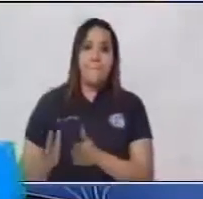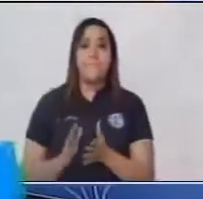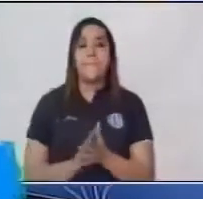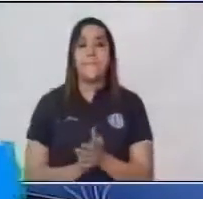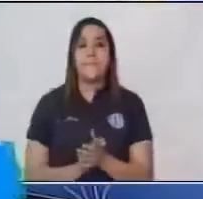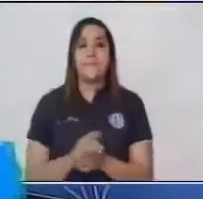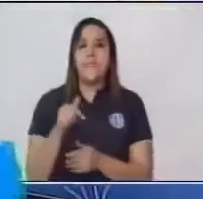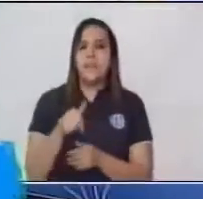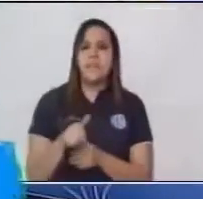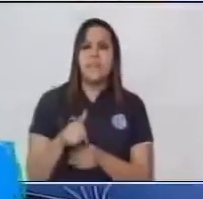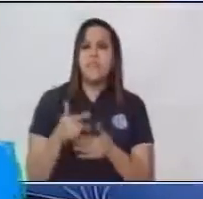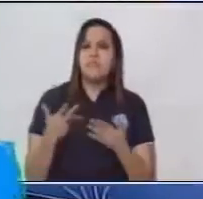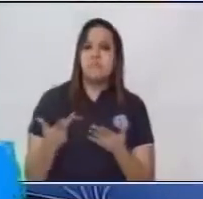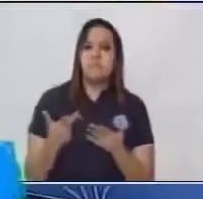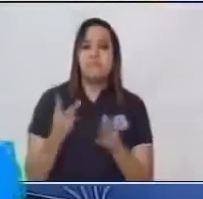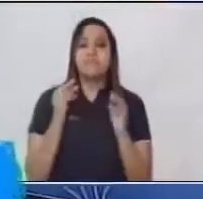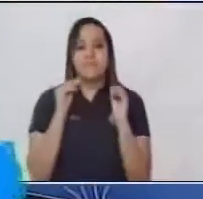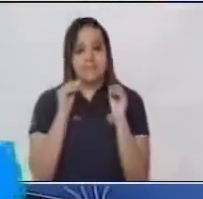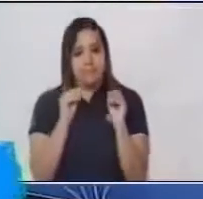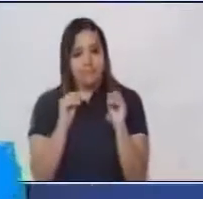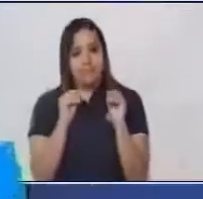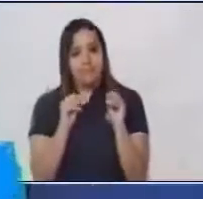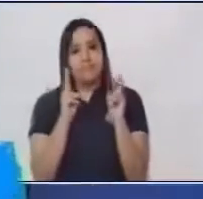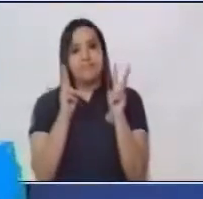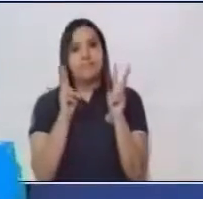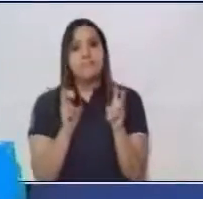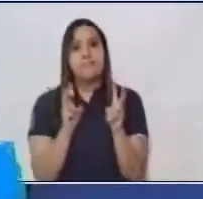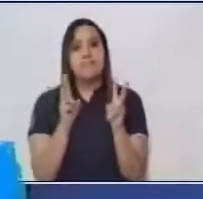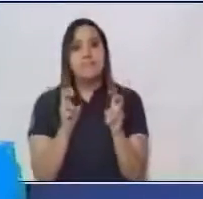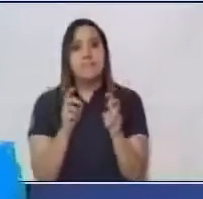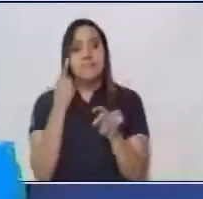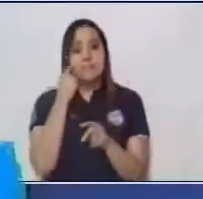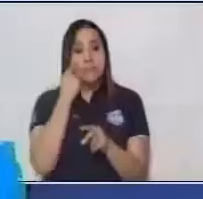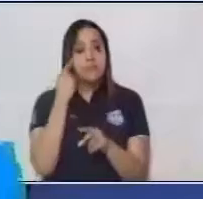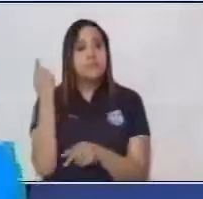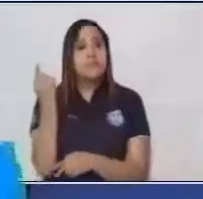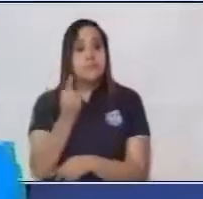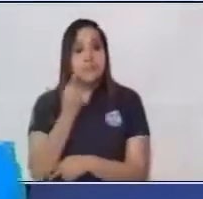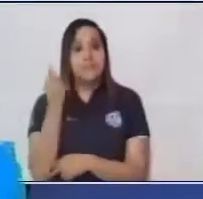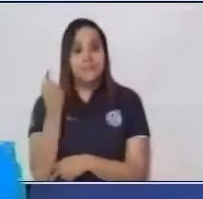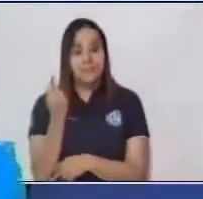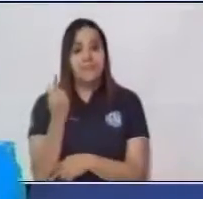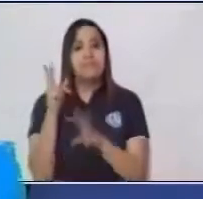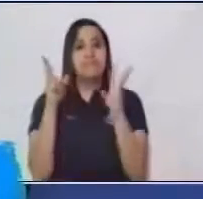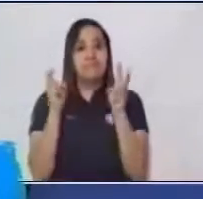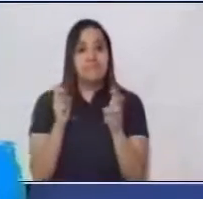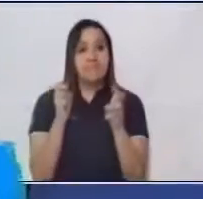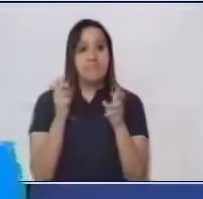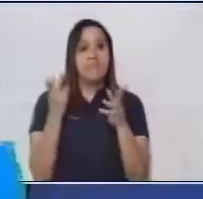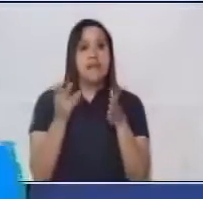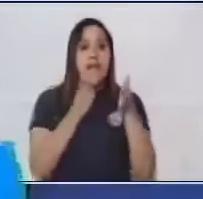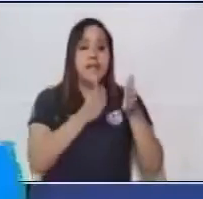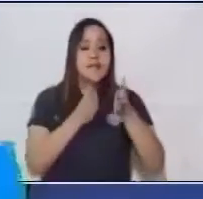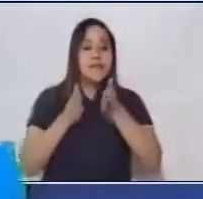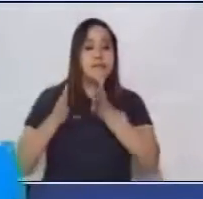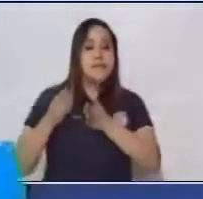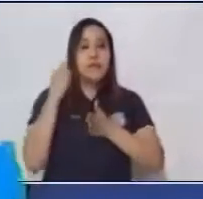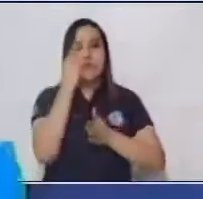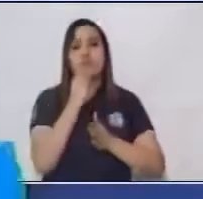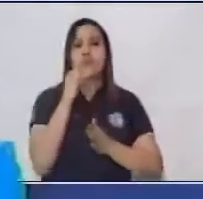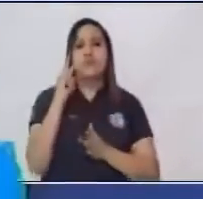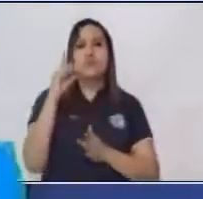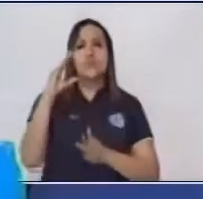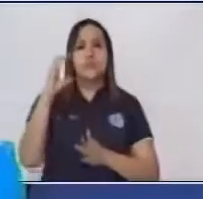El día de hoy vamos a desarrollar un tema muy importante, que es series o